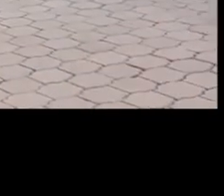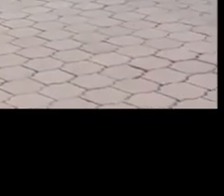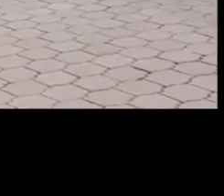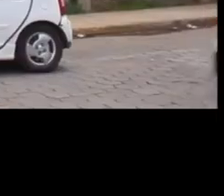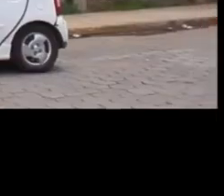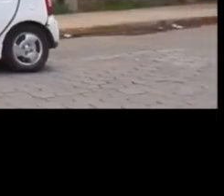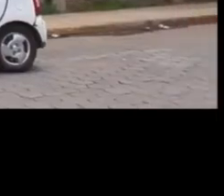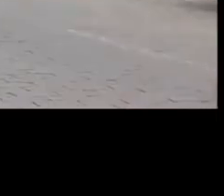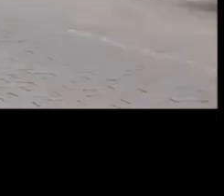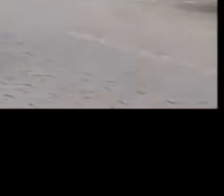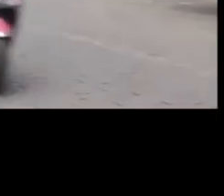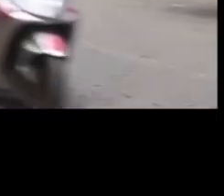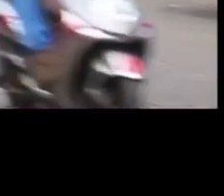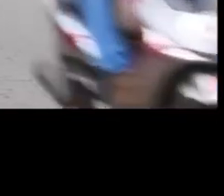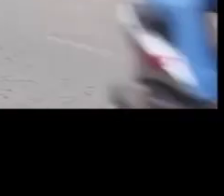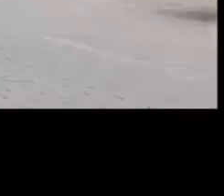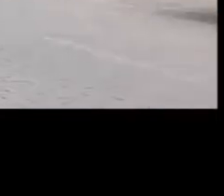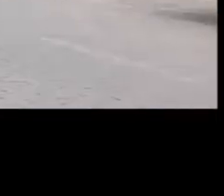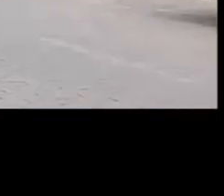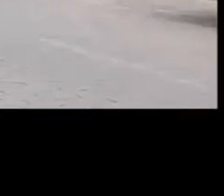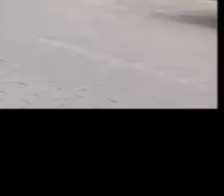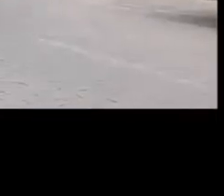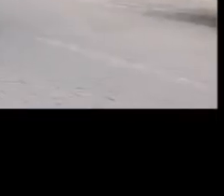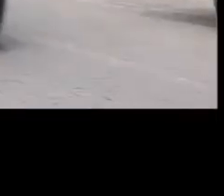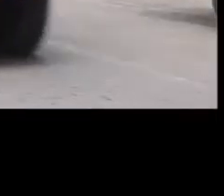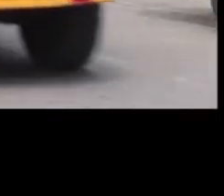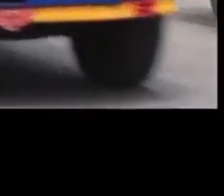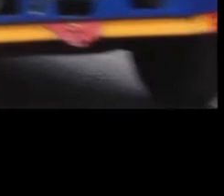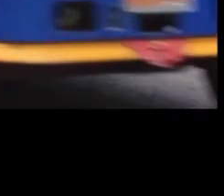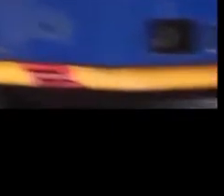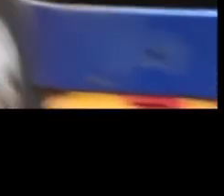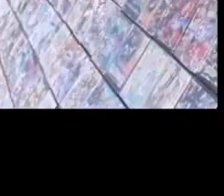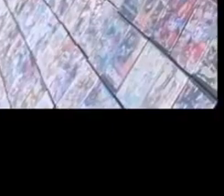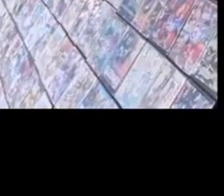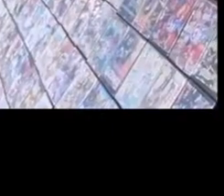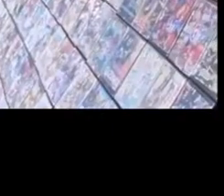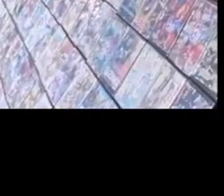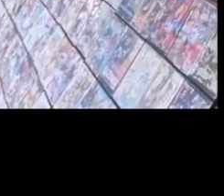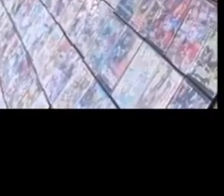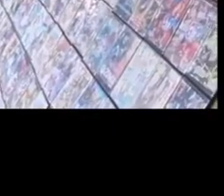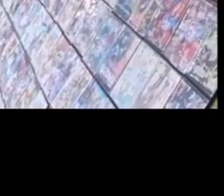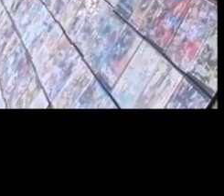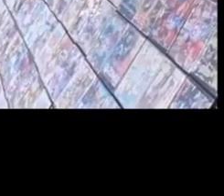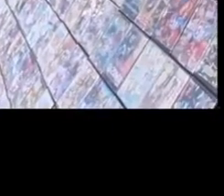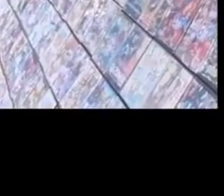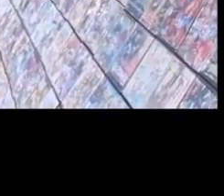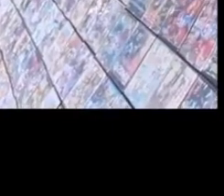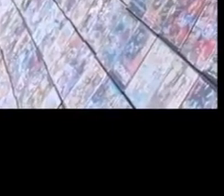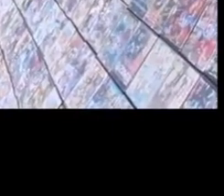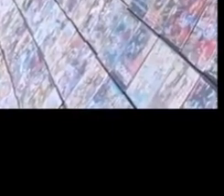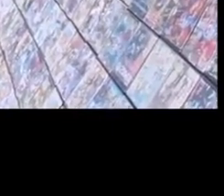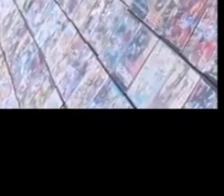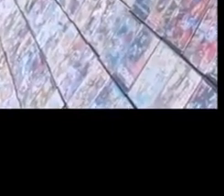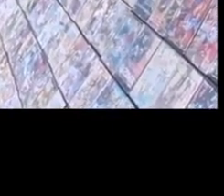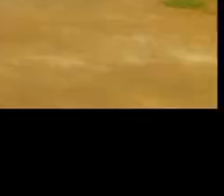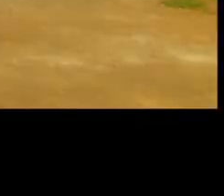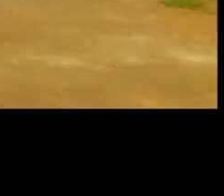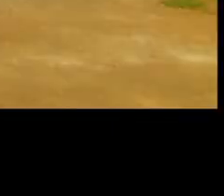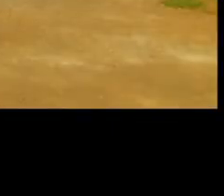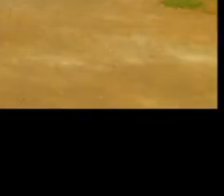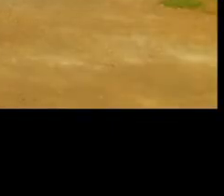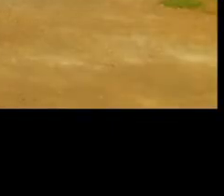Sandino sembró la palabra, partió el pan, dio el vino, fue